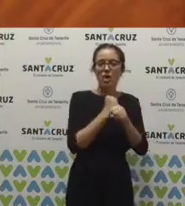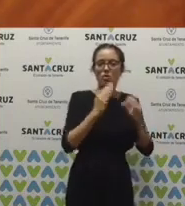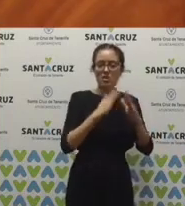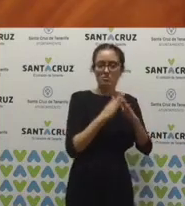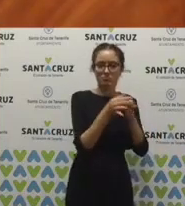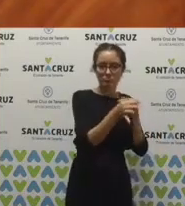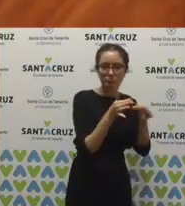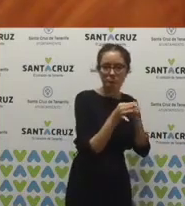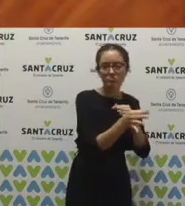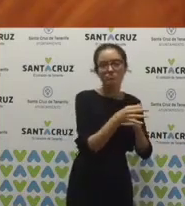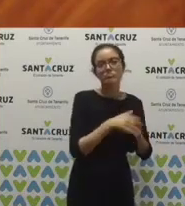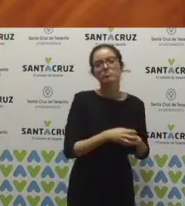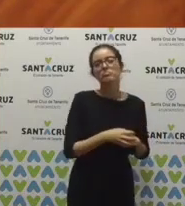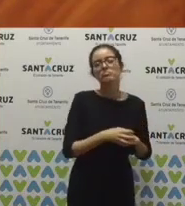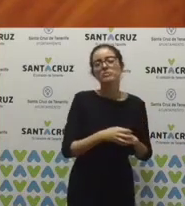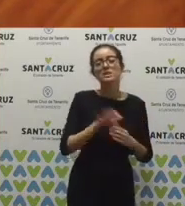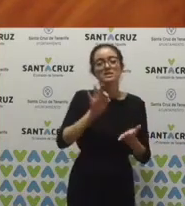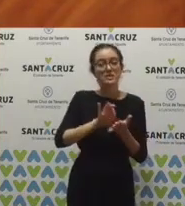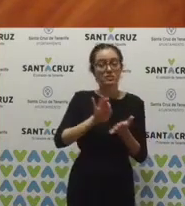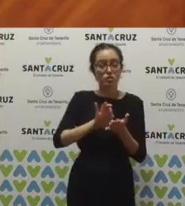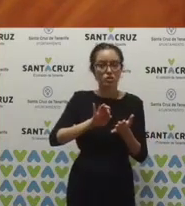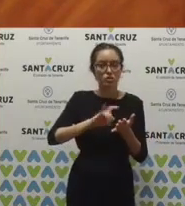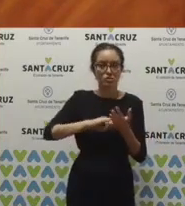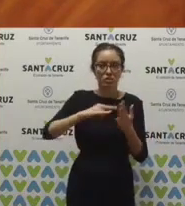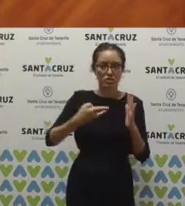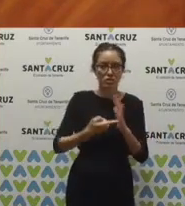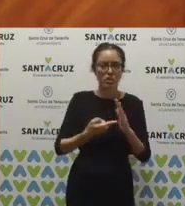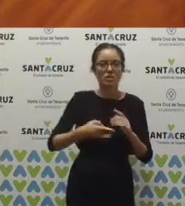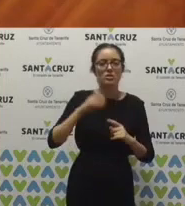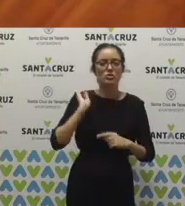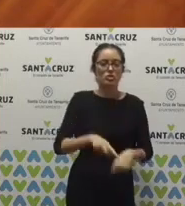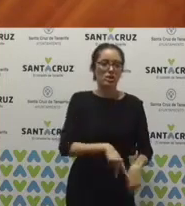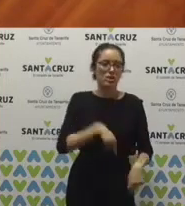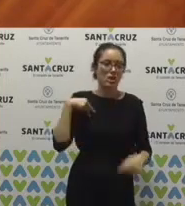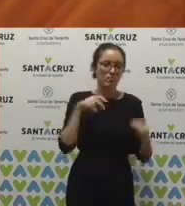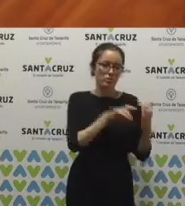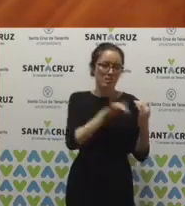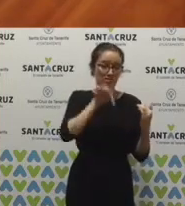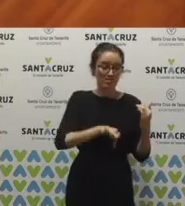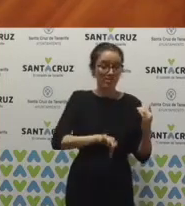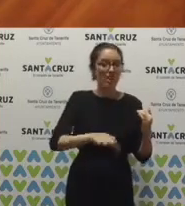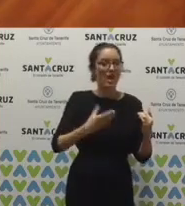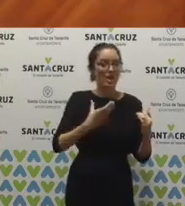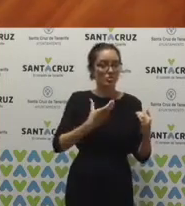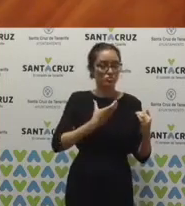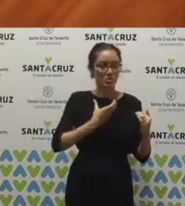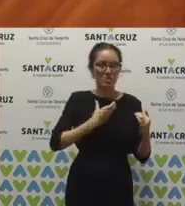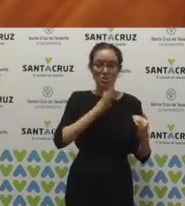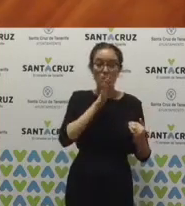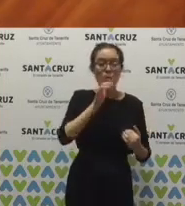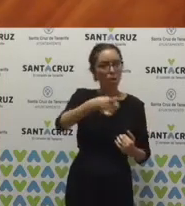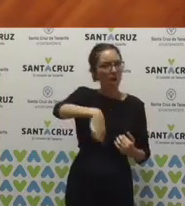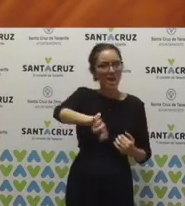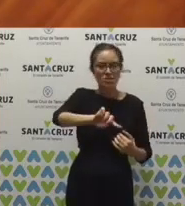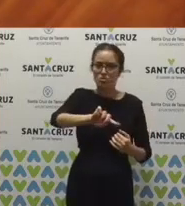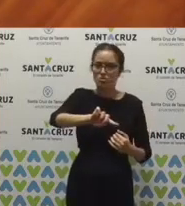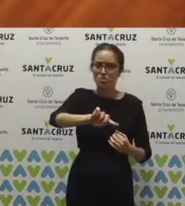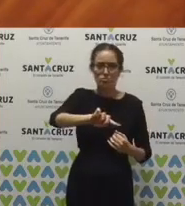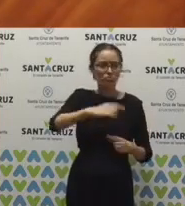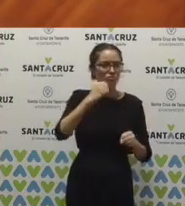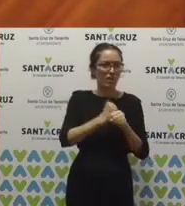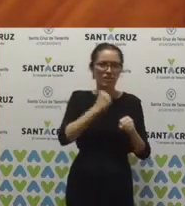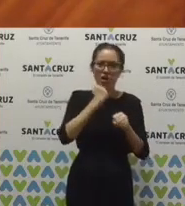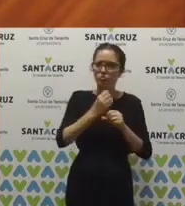favor del servicio de tecnología de la dirección general de tecnología informática este ayuntamiento que en un tiempo récord ha hecho maravillas